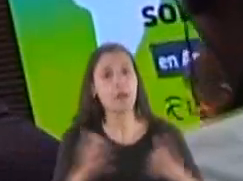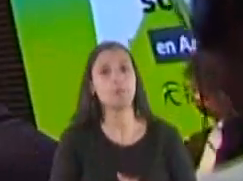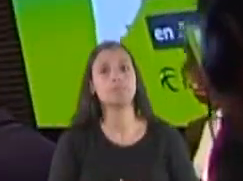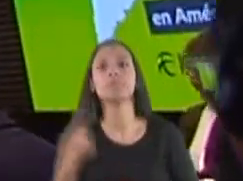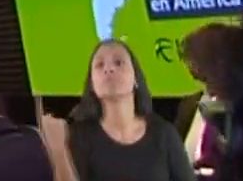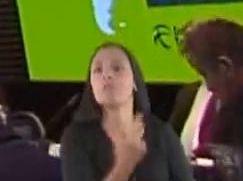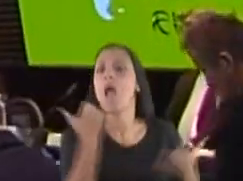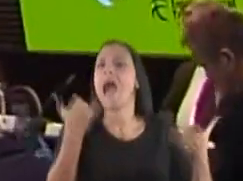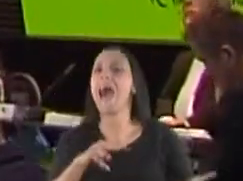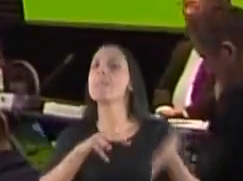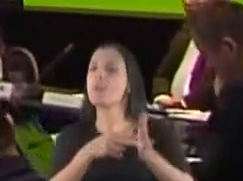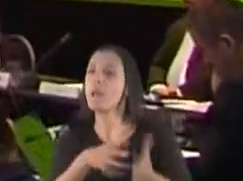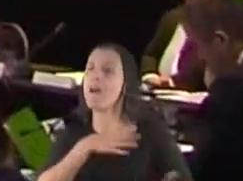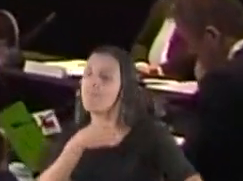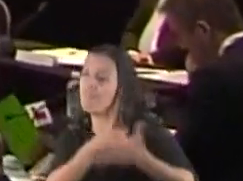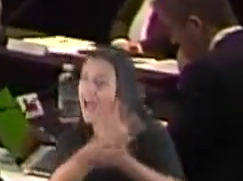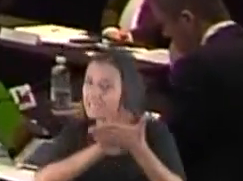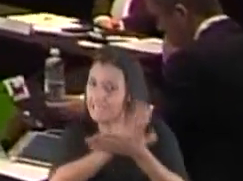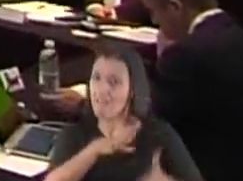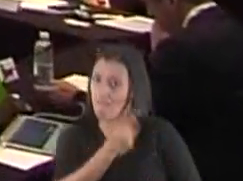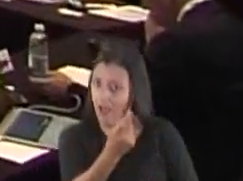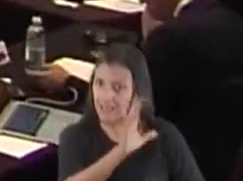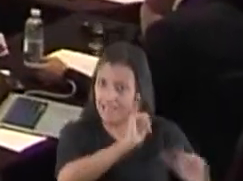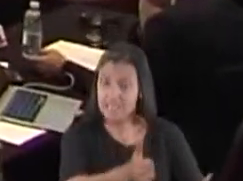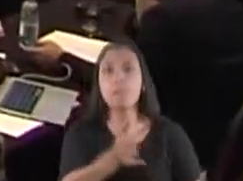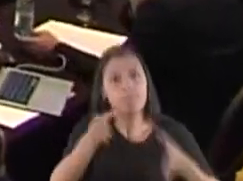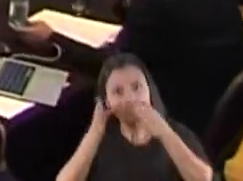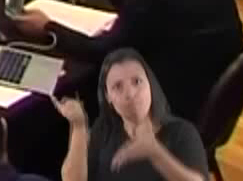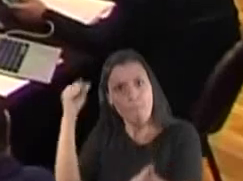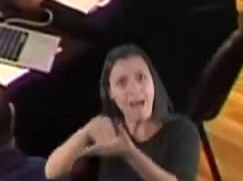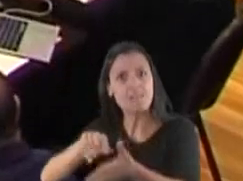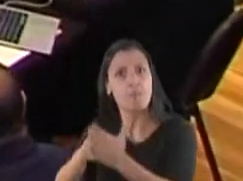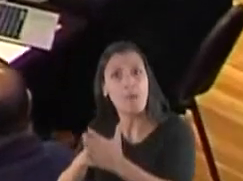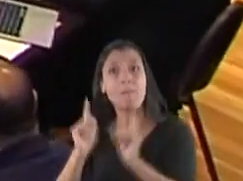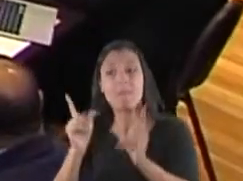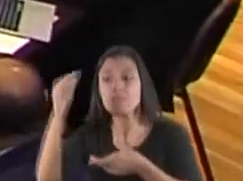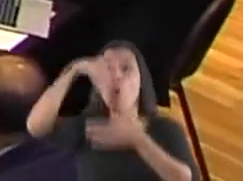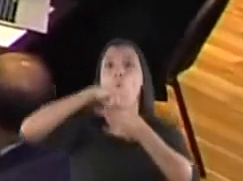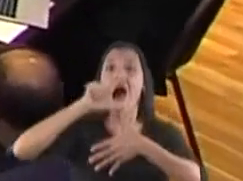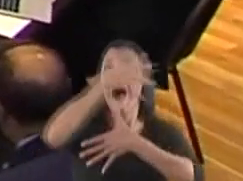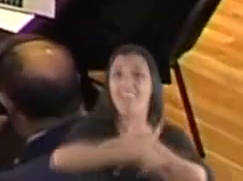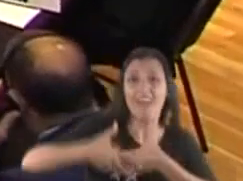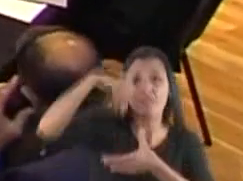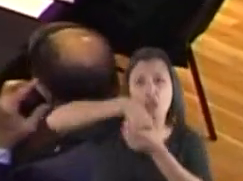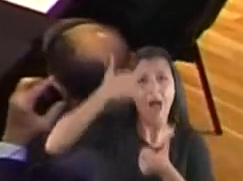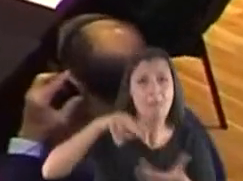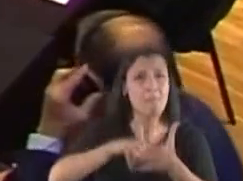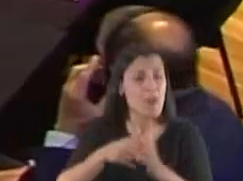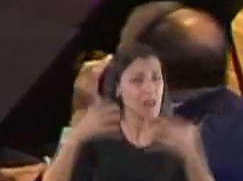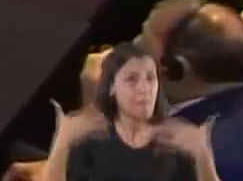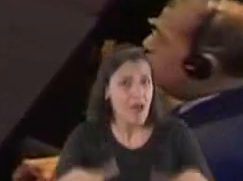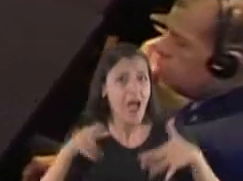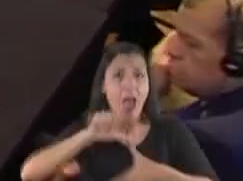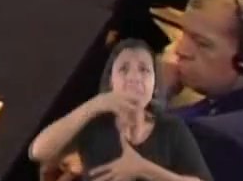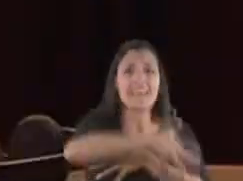tenemos ese problema para resolver y también tenemos el problema para resolver dentro de nuestro continente. Detengámonos un minuto en